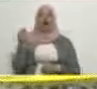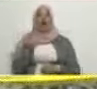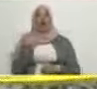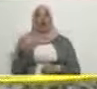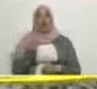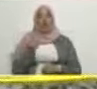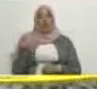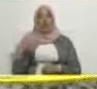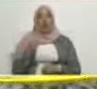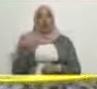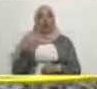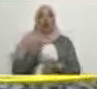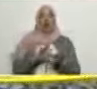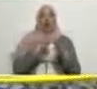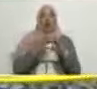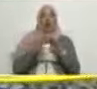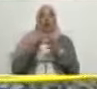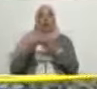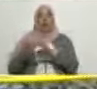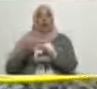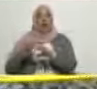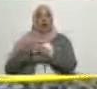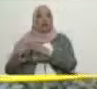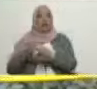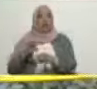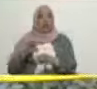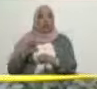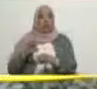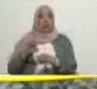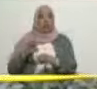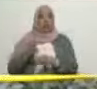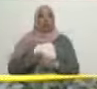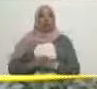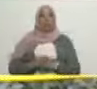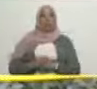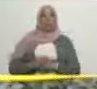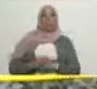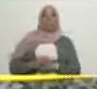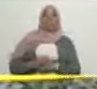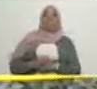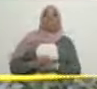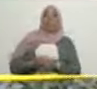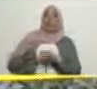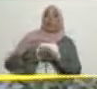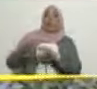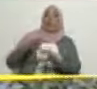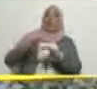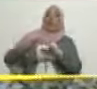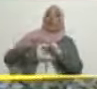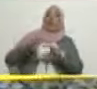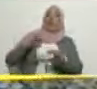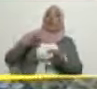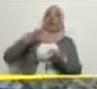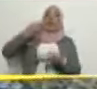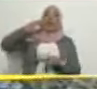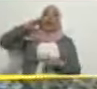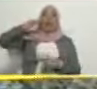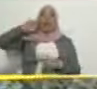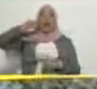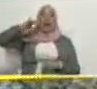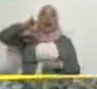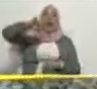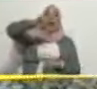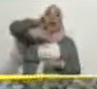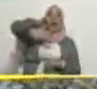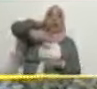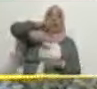la comunicación, ganar la batalla comunicación. En redes, calles,